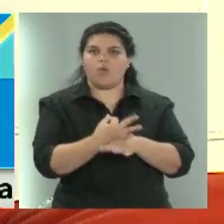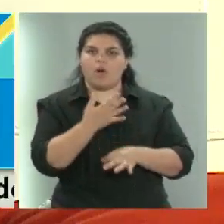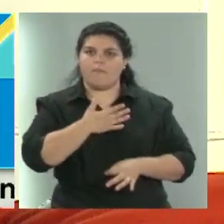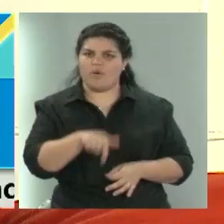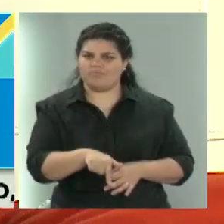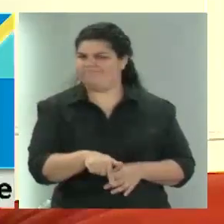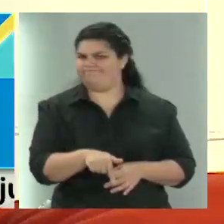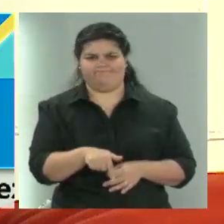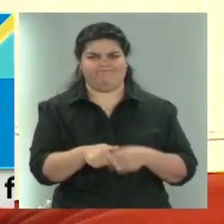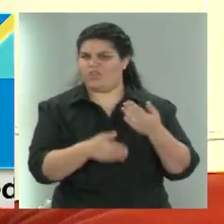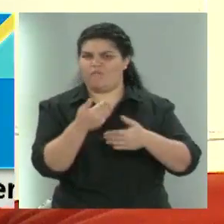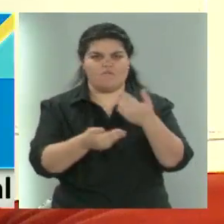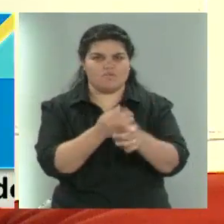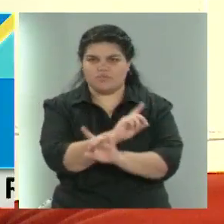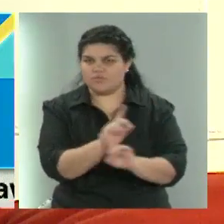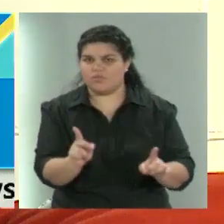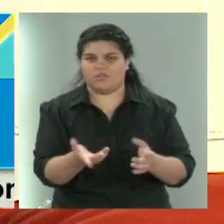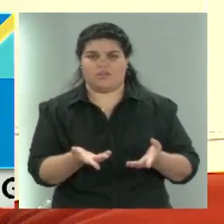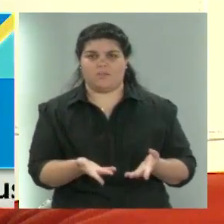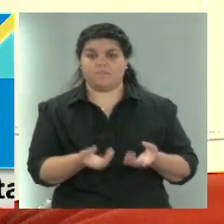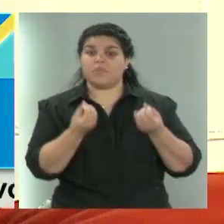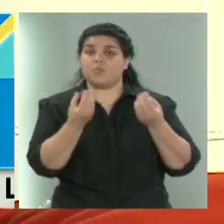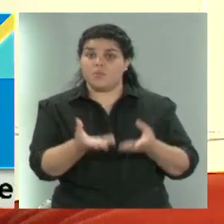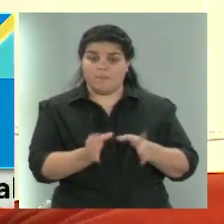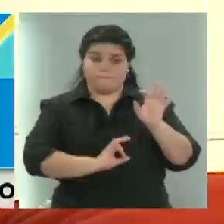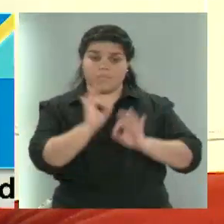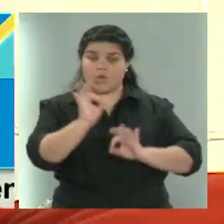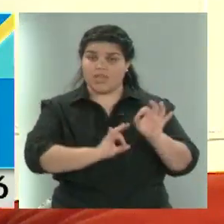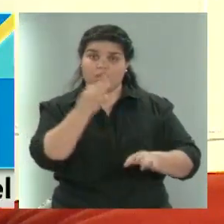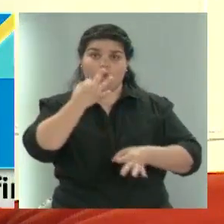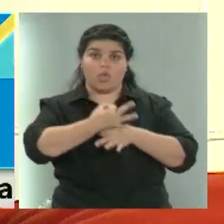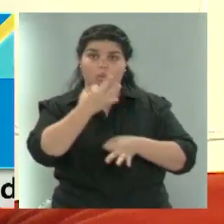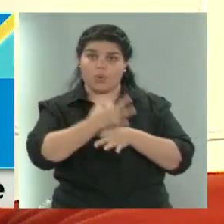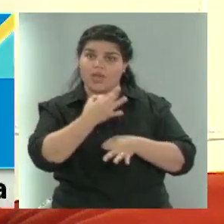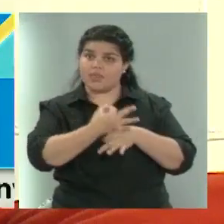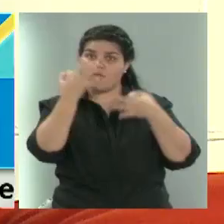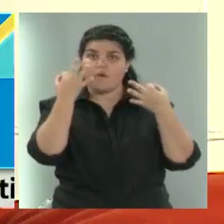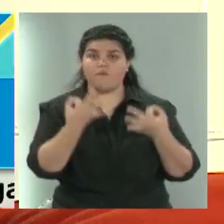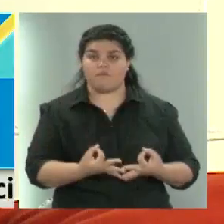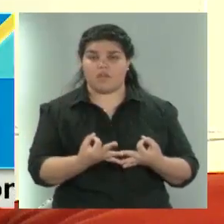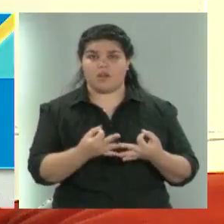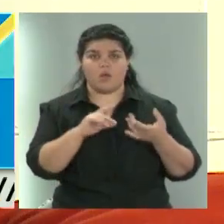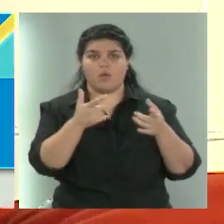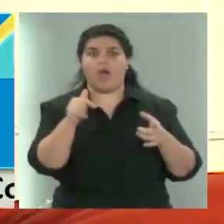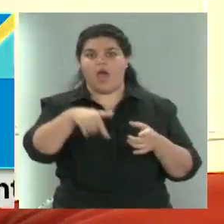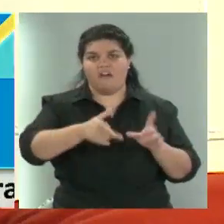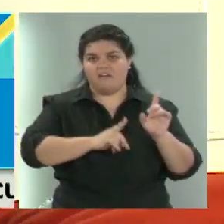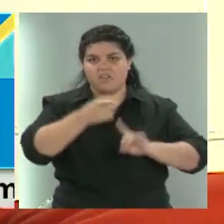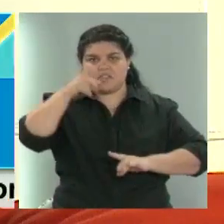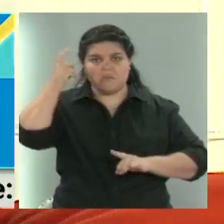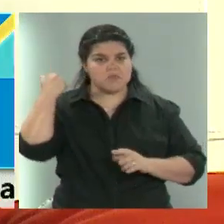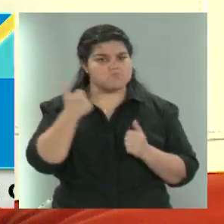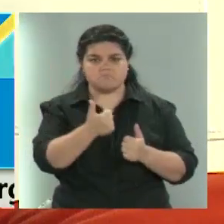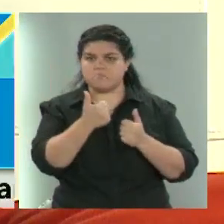funciona. ¿Por qué? Porque teniendo sí un proyecto educativo, uno le da otro sentido. Estas experiencias que pueden ser buenas, exitosas y que hay que